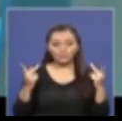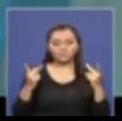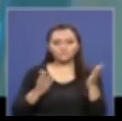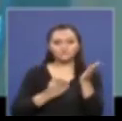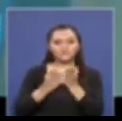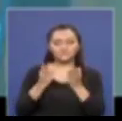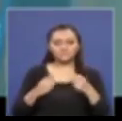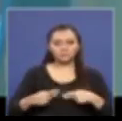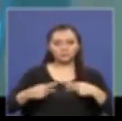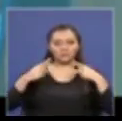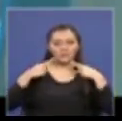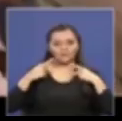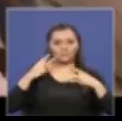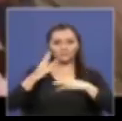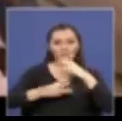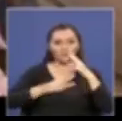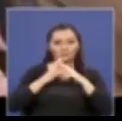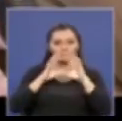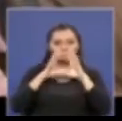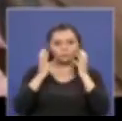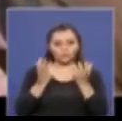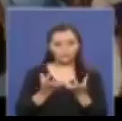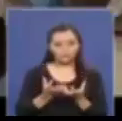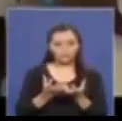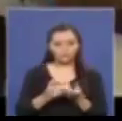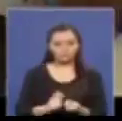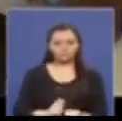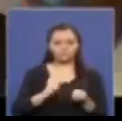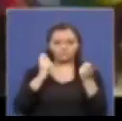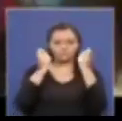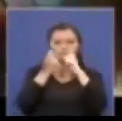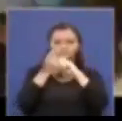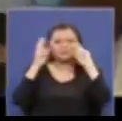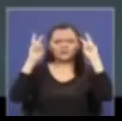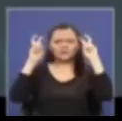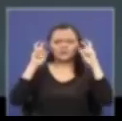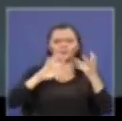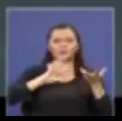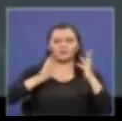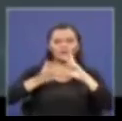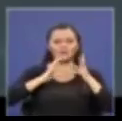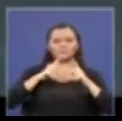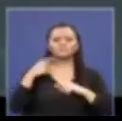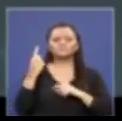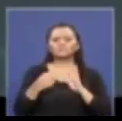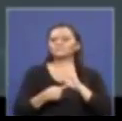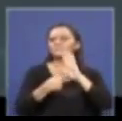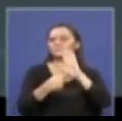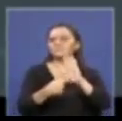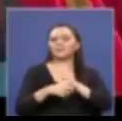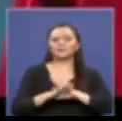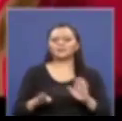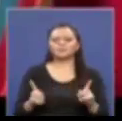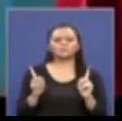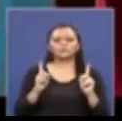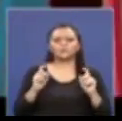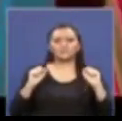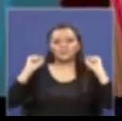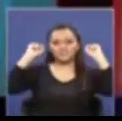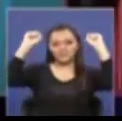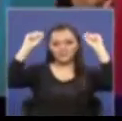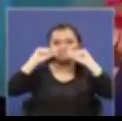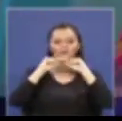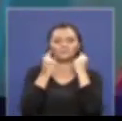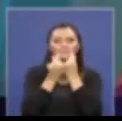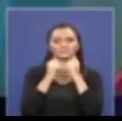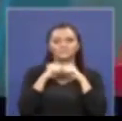sobrevivencia y la vida en el planeta. Que no se convierta el tema del cambio climático solo en una moda. Que vivan los